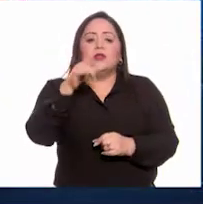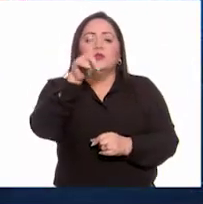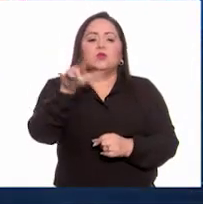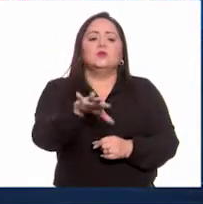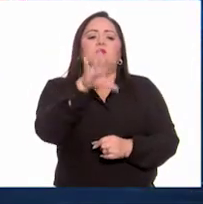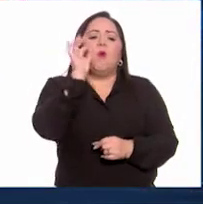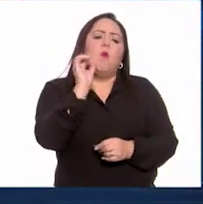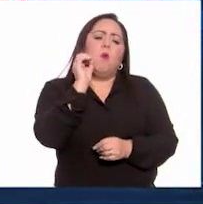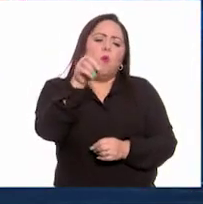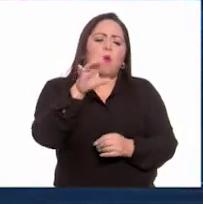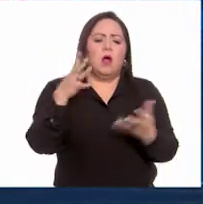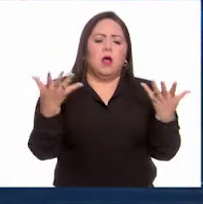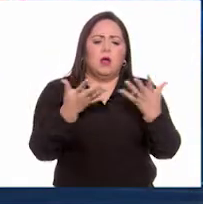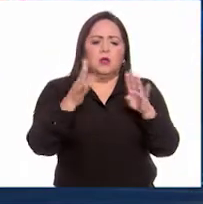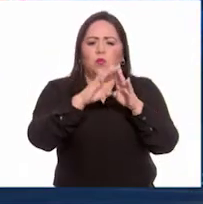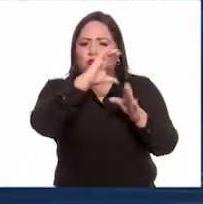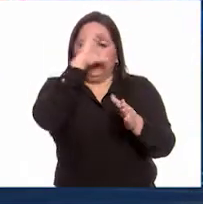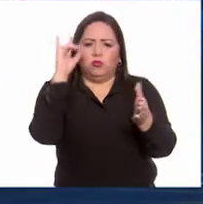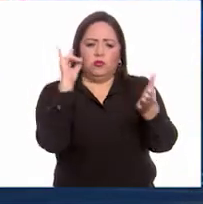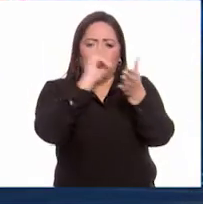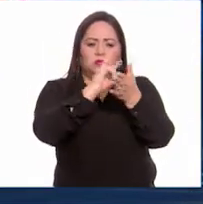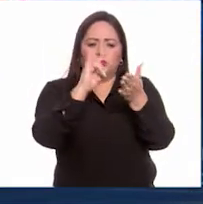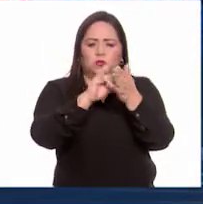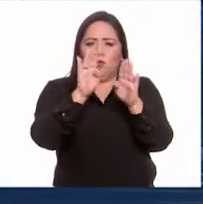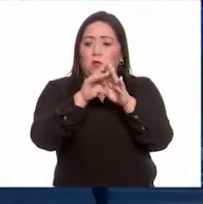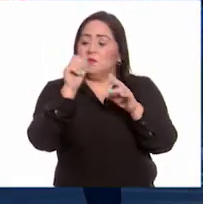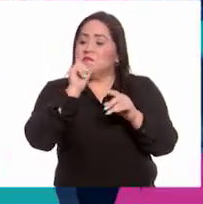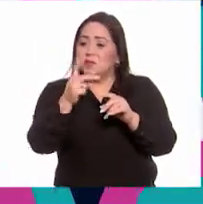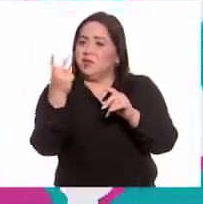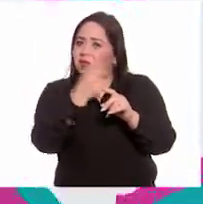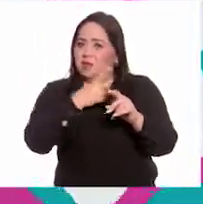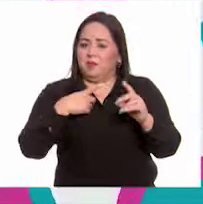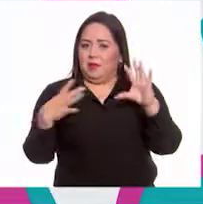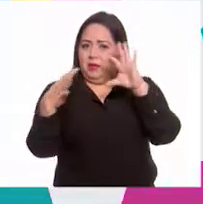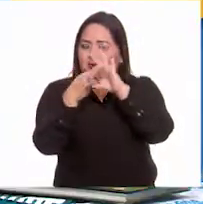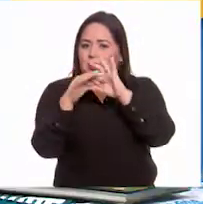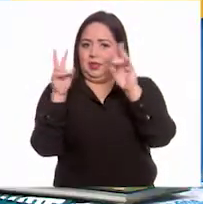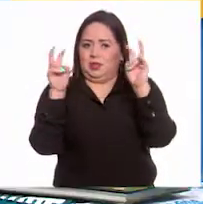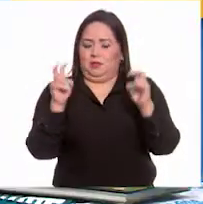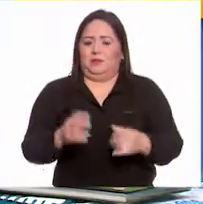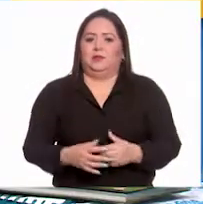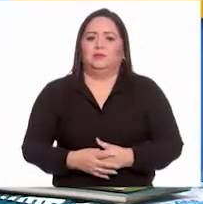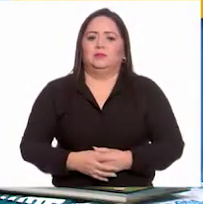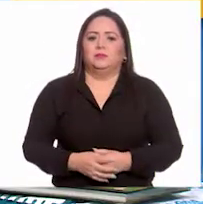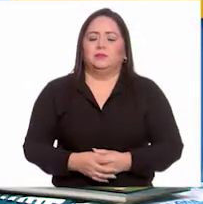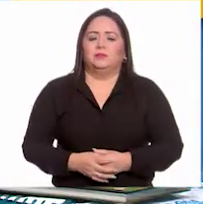o elaboren las ilustraciones de acuerdo al tema.